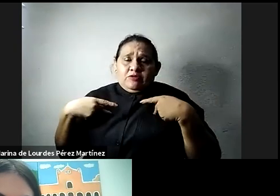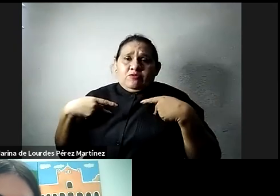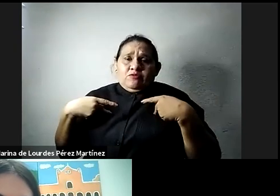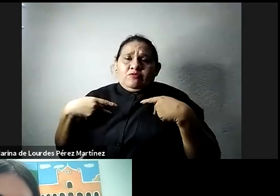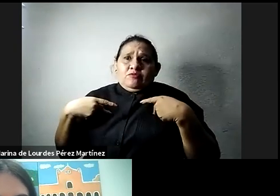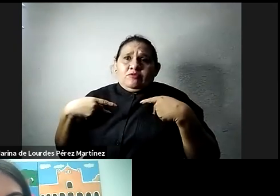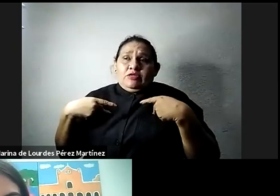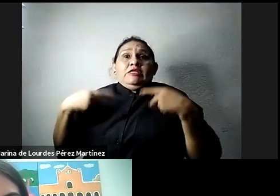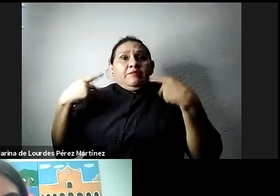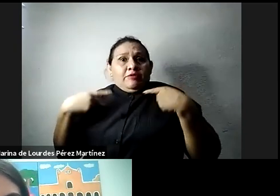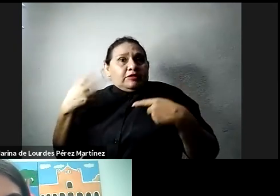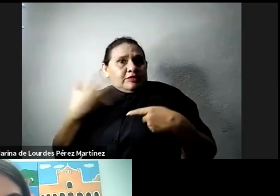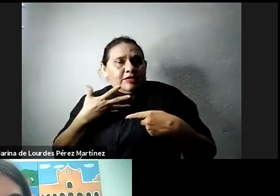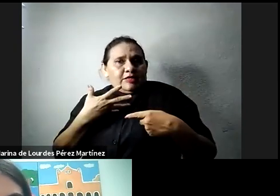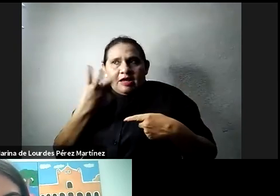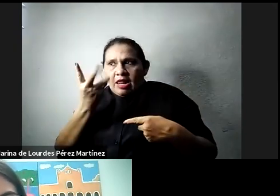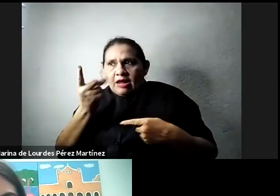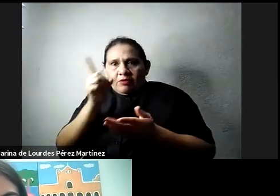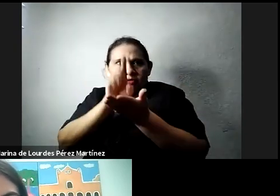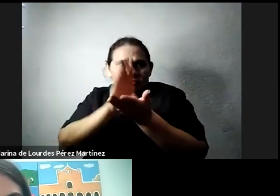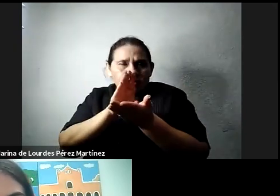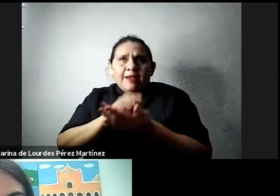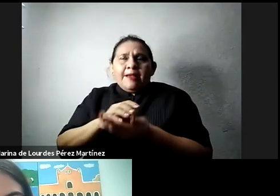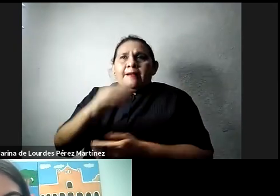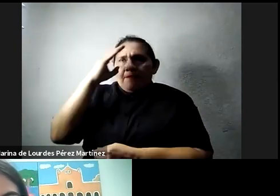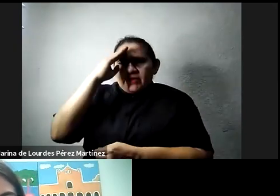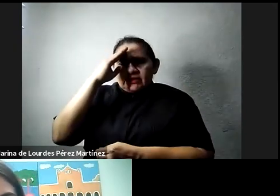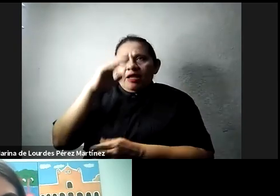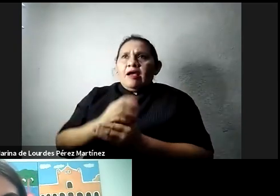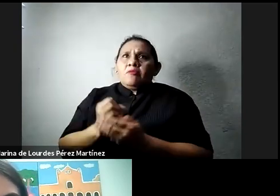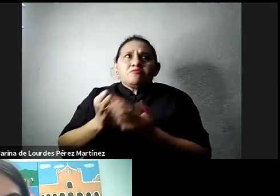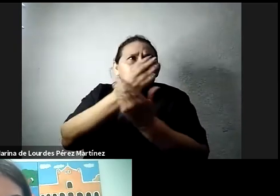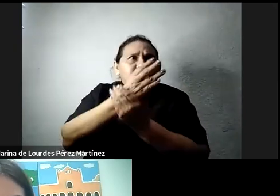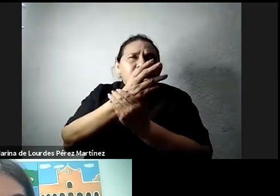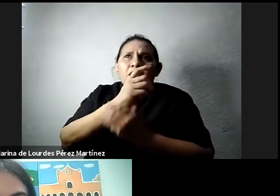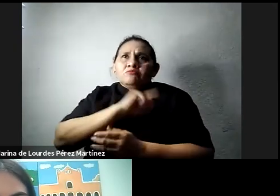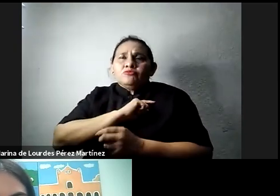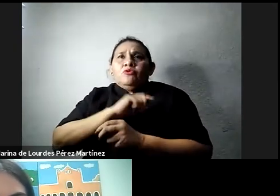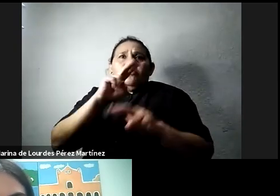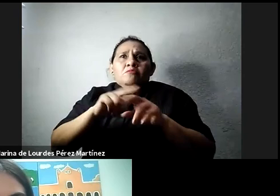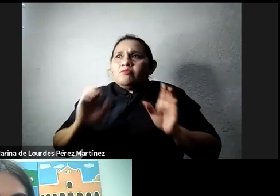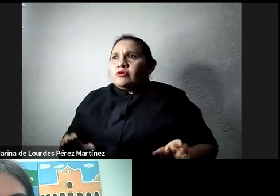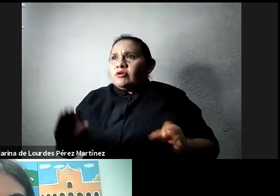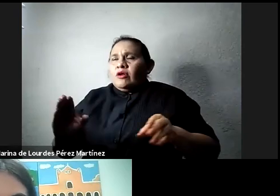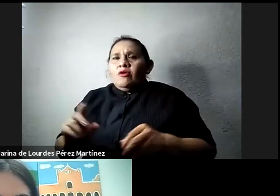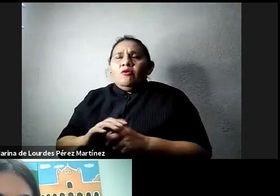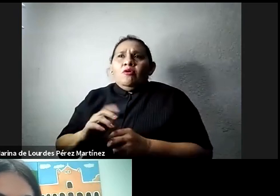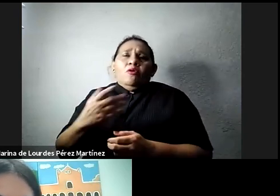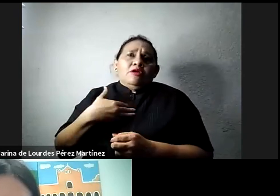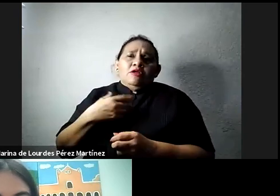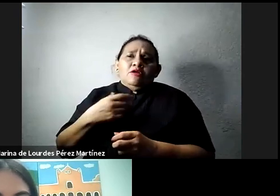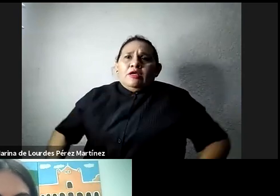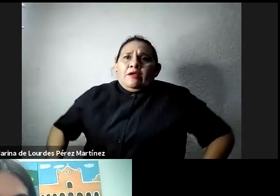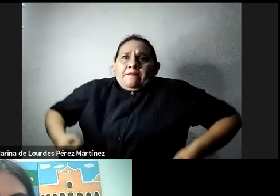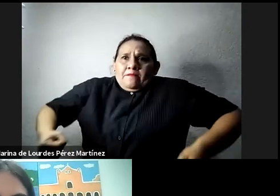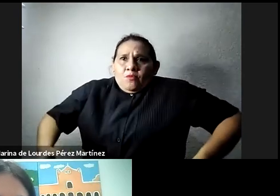alguna discapacidad. Cuando pensamos en accesibilidad, pensamos solo en usuarios de silla de ruedas o de apoyos técnicos como muletas o